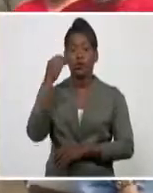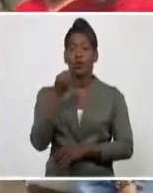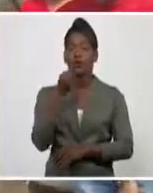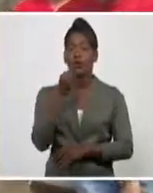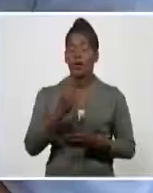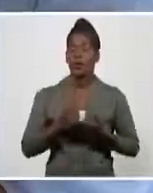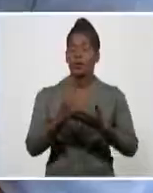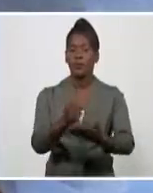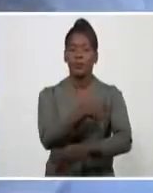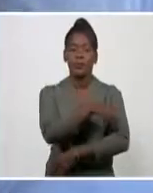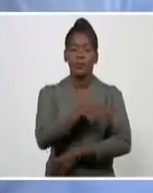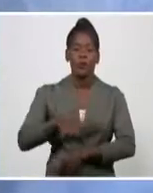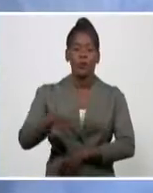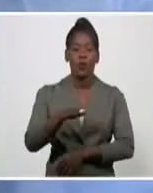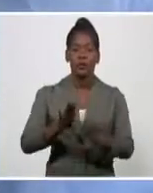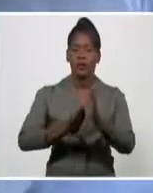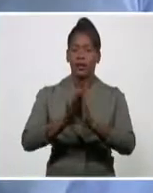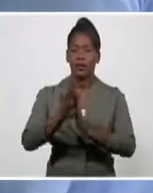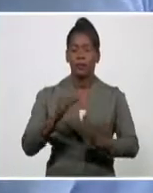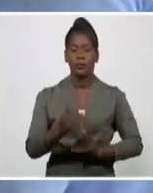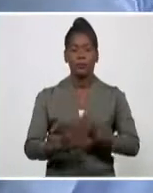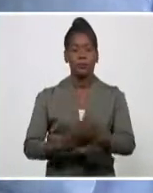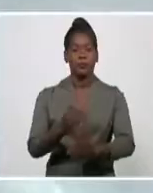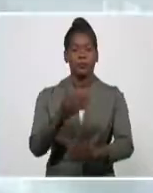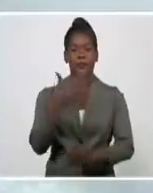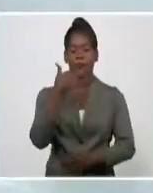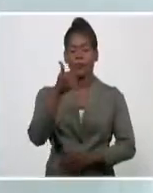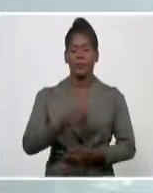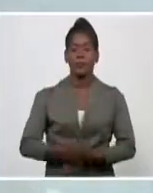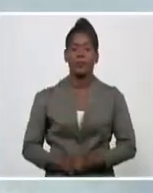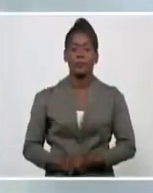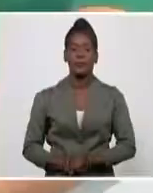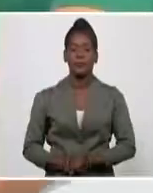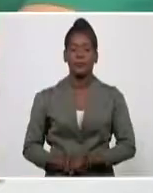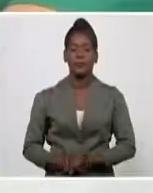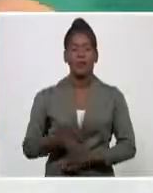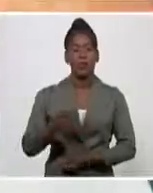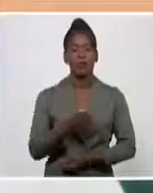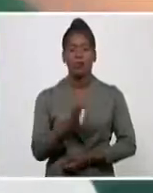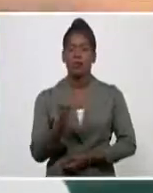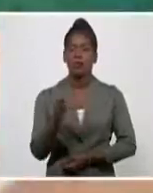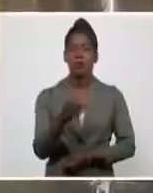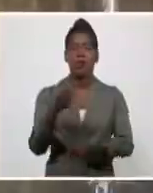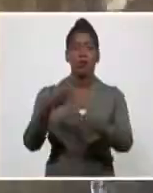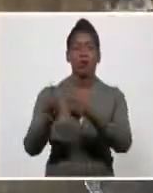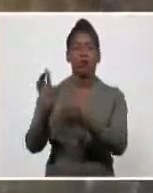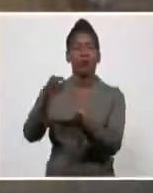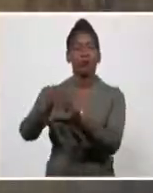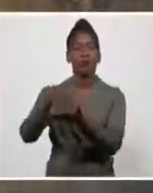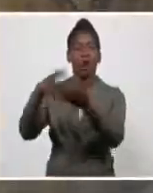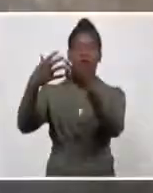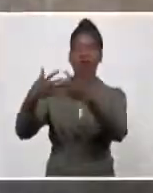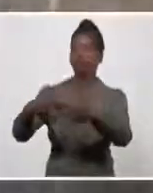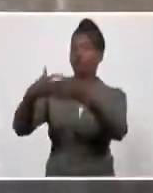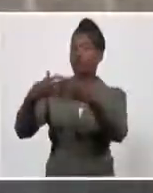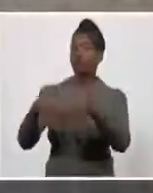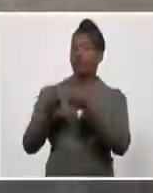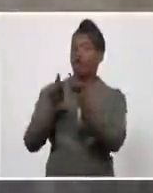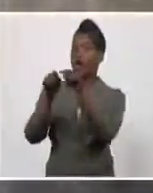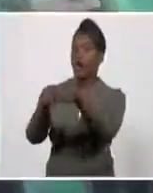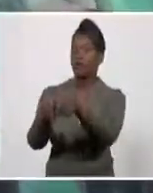sostenible que todos queremos. Posteriormente, Acosta Abrante se dirigió al Central Fernando de Dios, enclavado en la localidad de Tacajó,